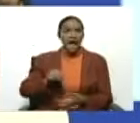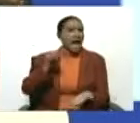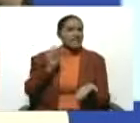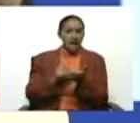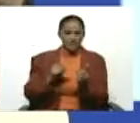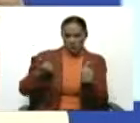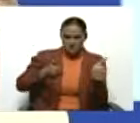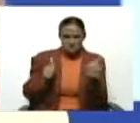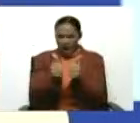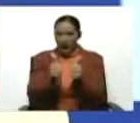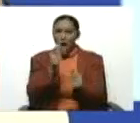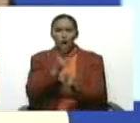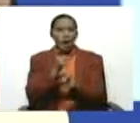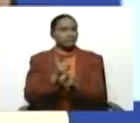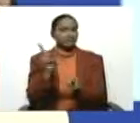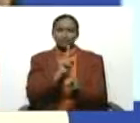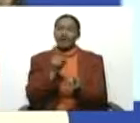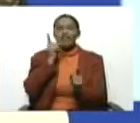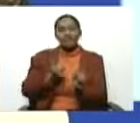que